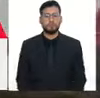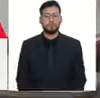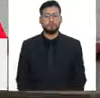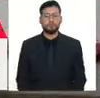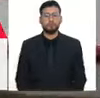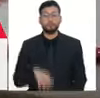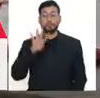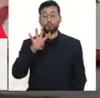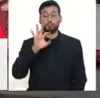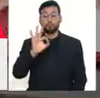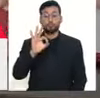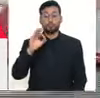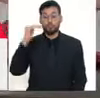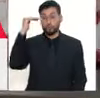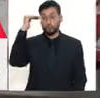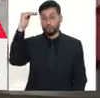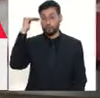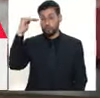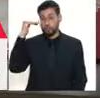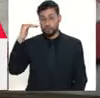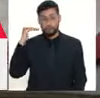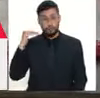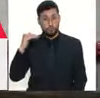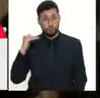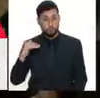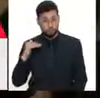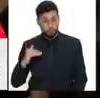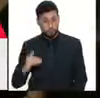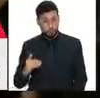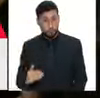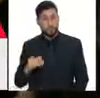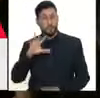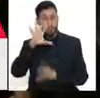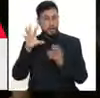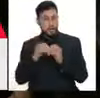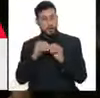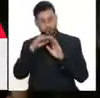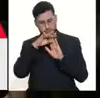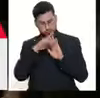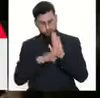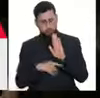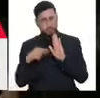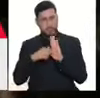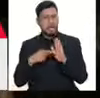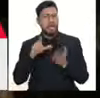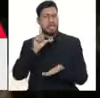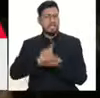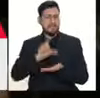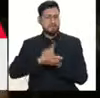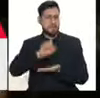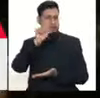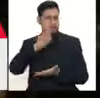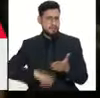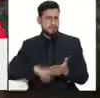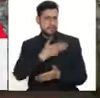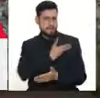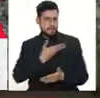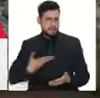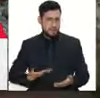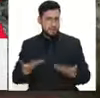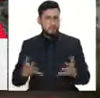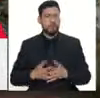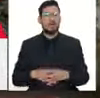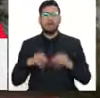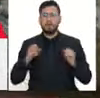Son 49 puntos que contiene la Declaración Presidencial de Lima, que resumen las